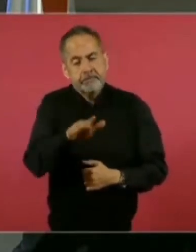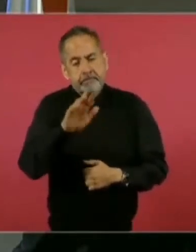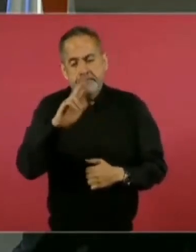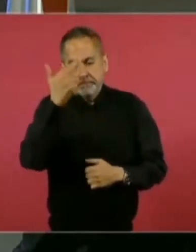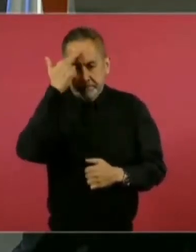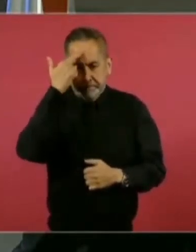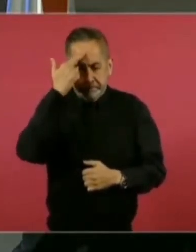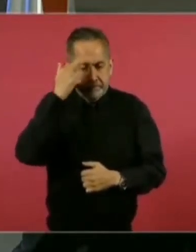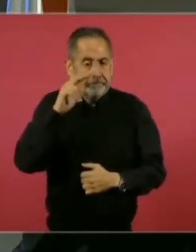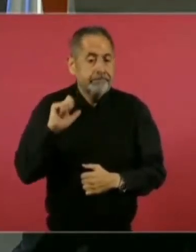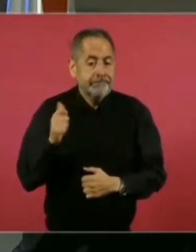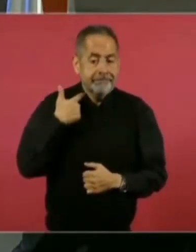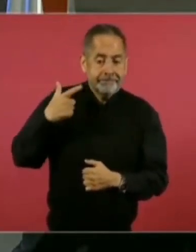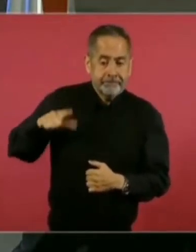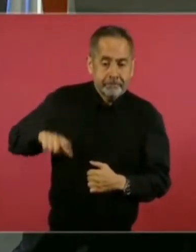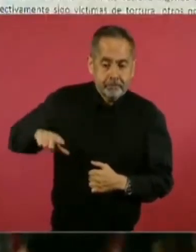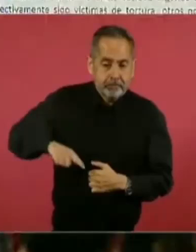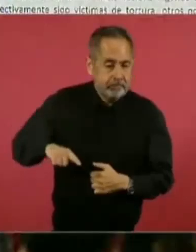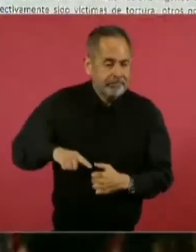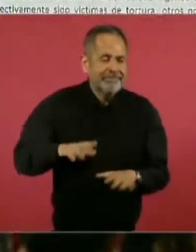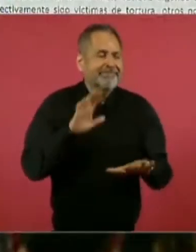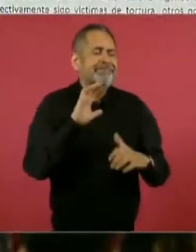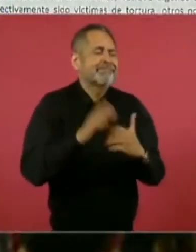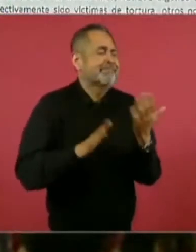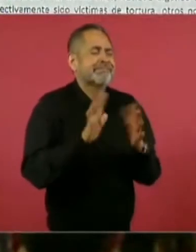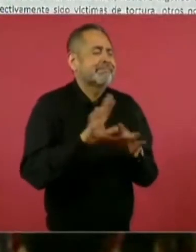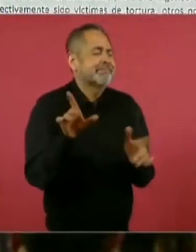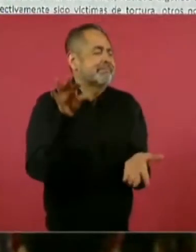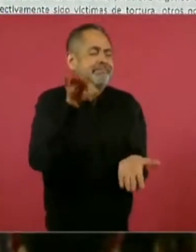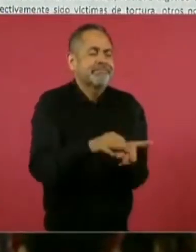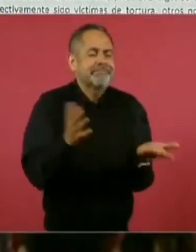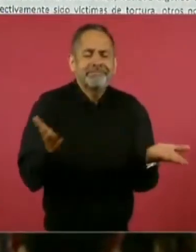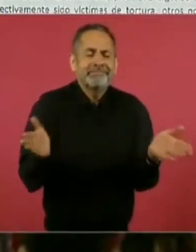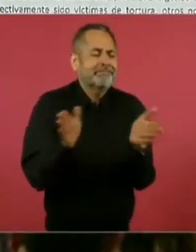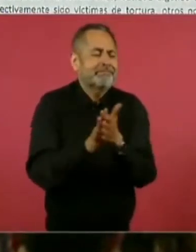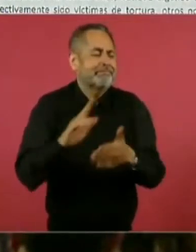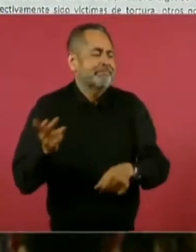Recordemos que el gobierno anterior quiso dar carpetazo al asunto,